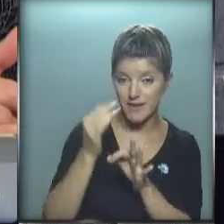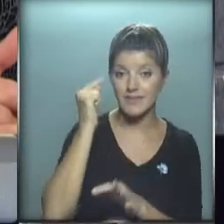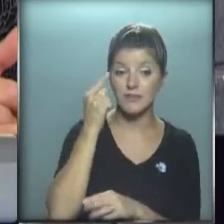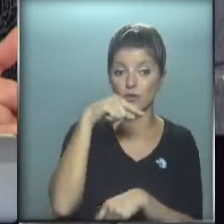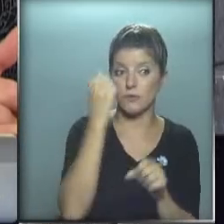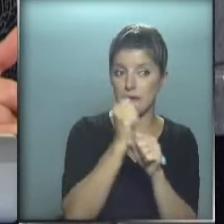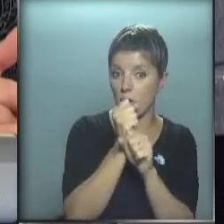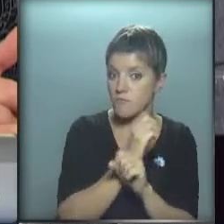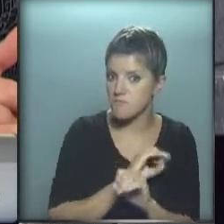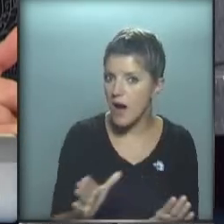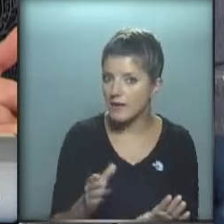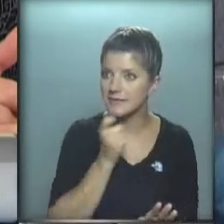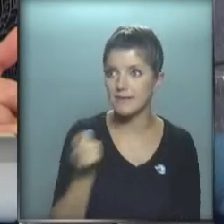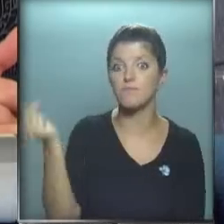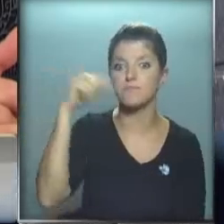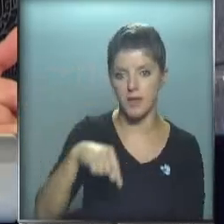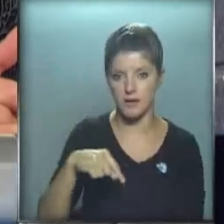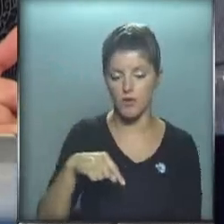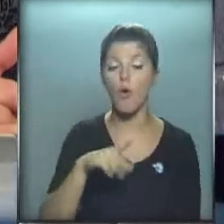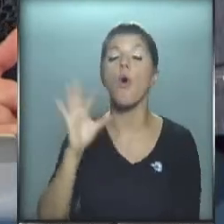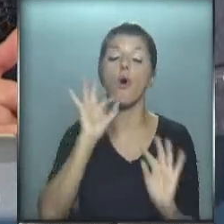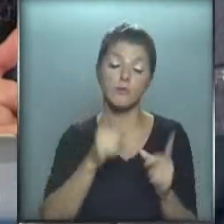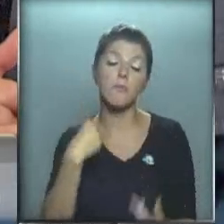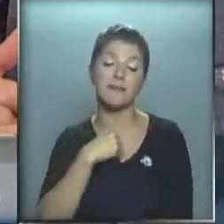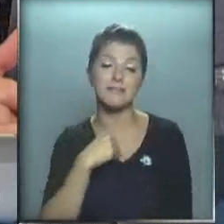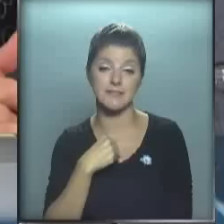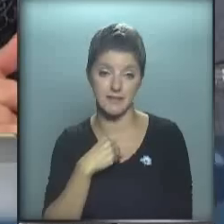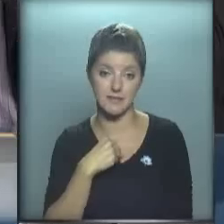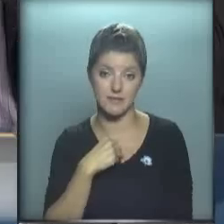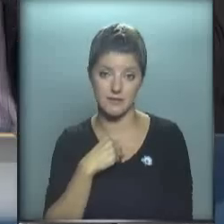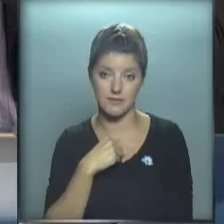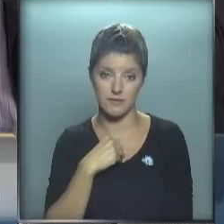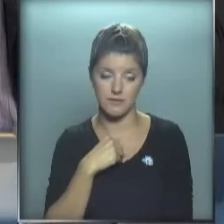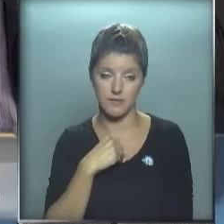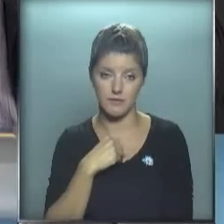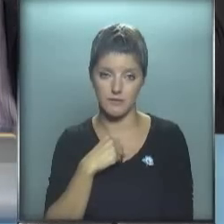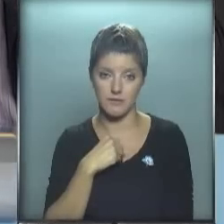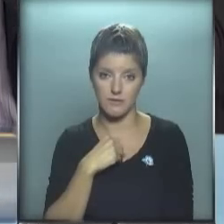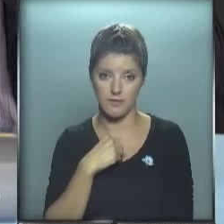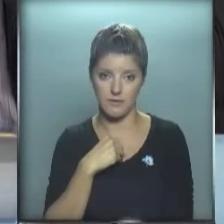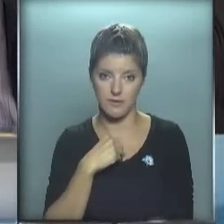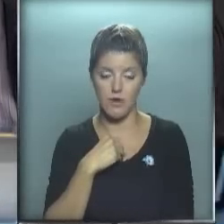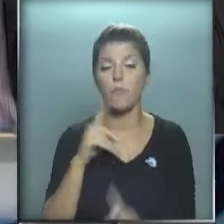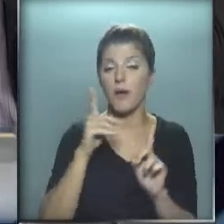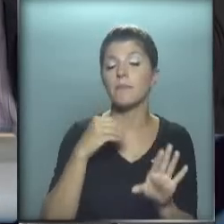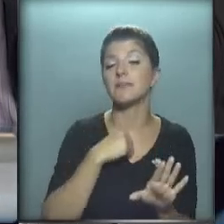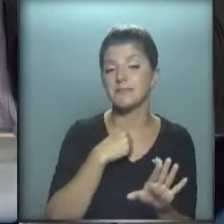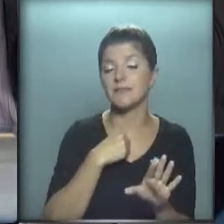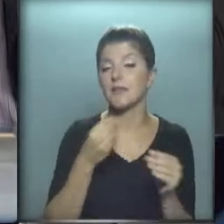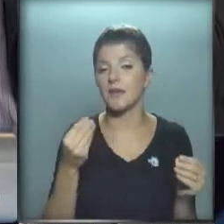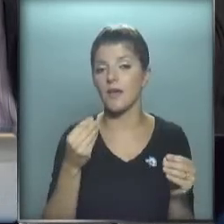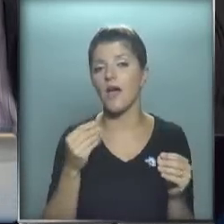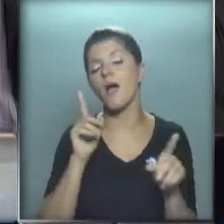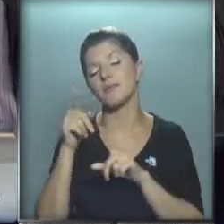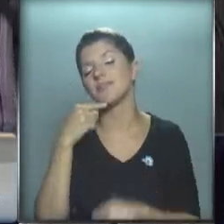o porque eh siente que esos el mayor la mayor parte de los casos se trata de mitos